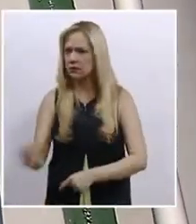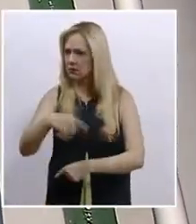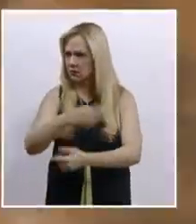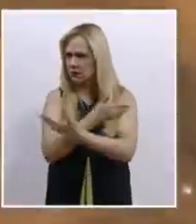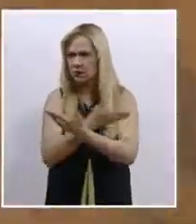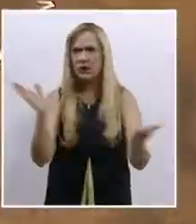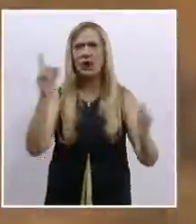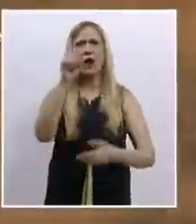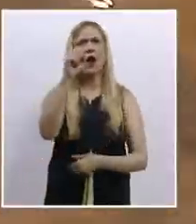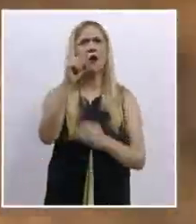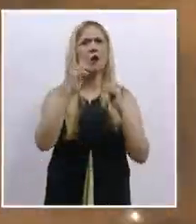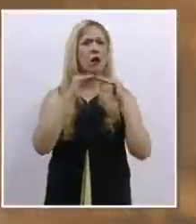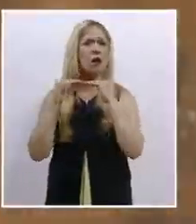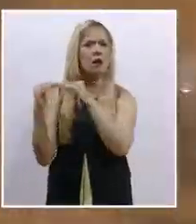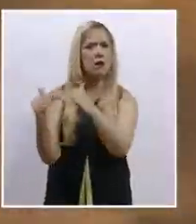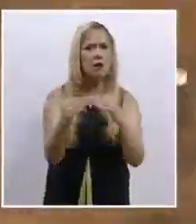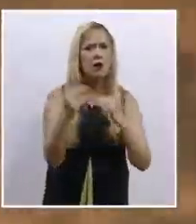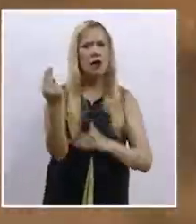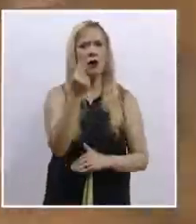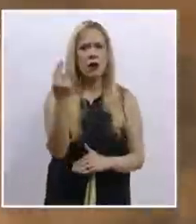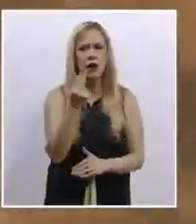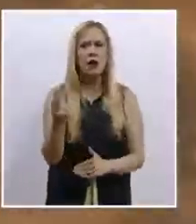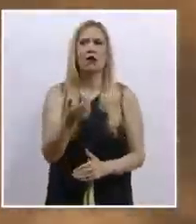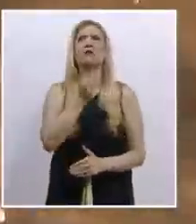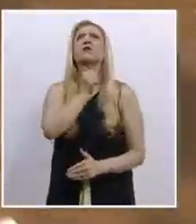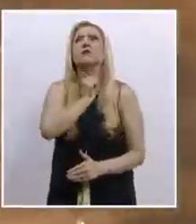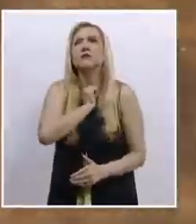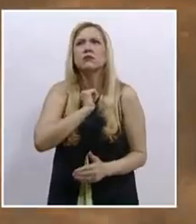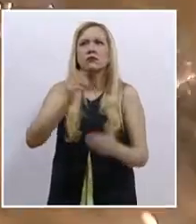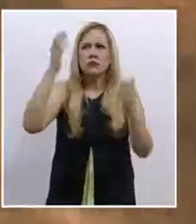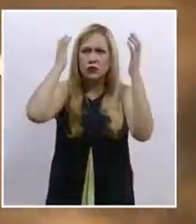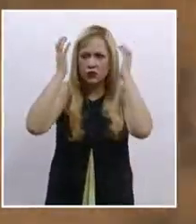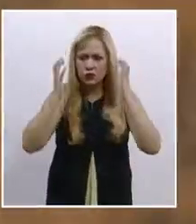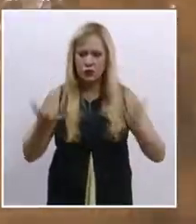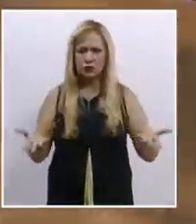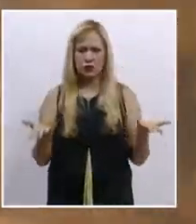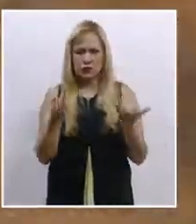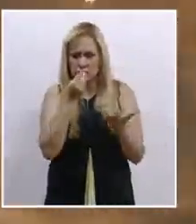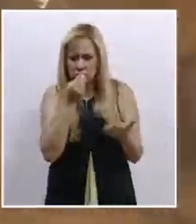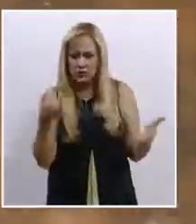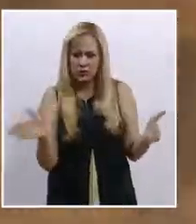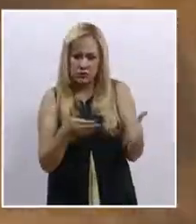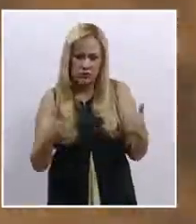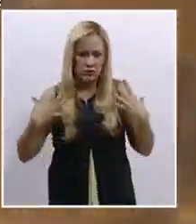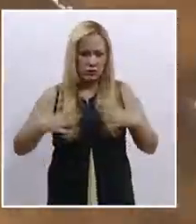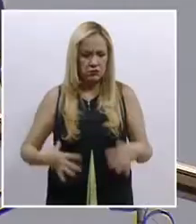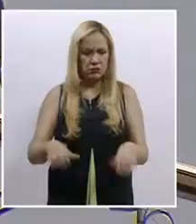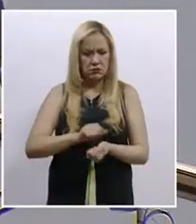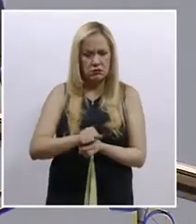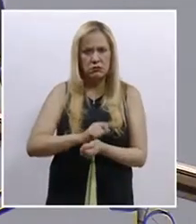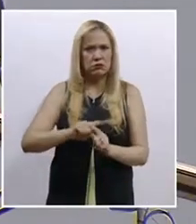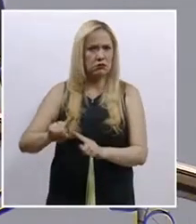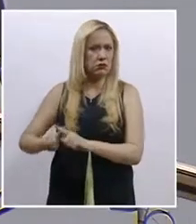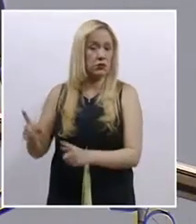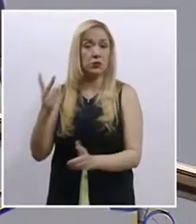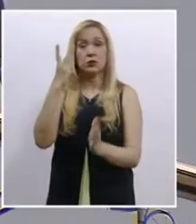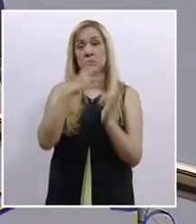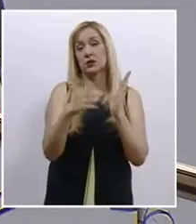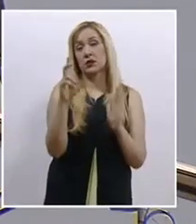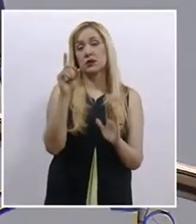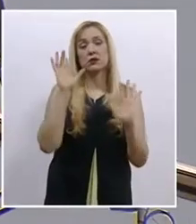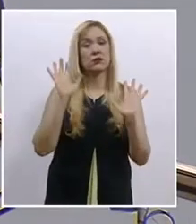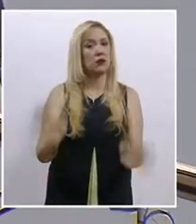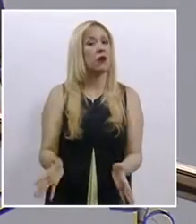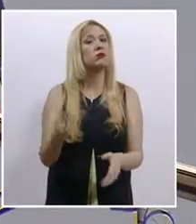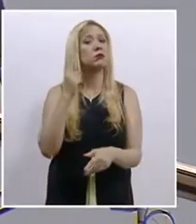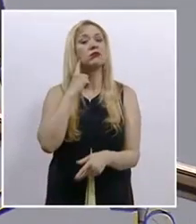en condiciones de igualdad. Asimismo, está obligado a establecer los mecanismos necesarios para lograr que en 2030 se logre el acceso universal